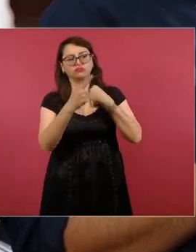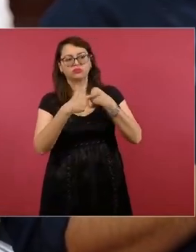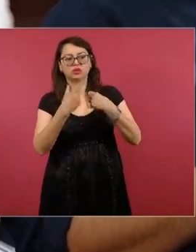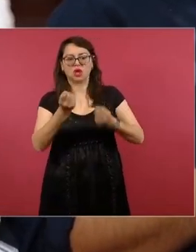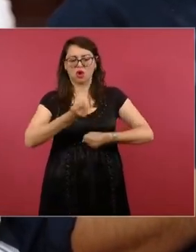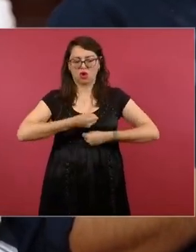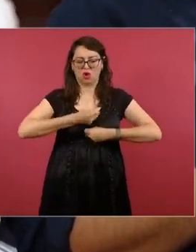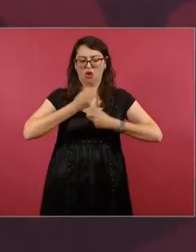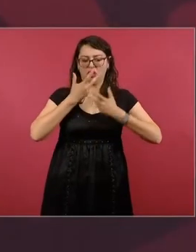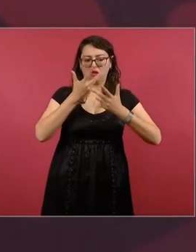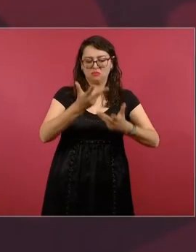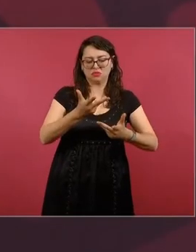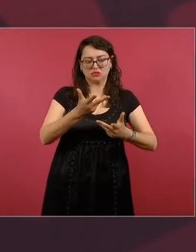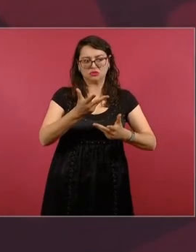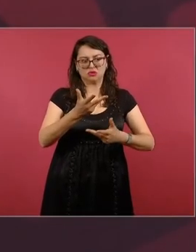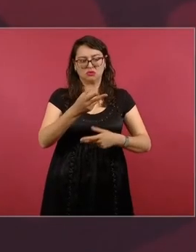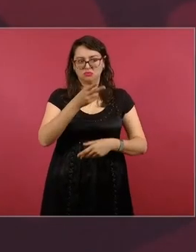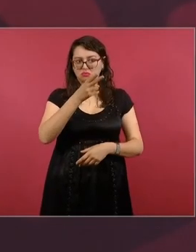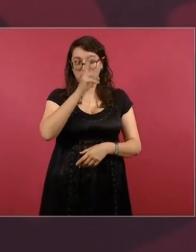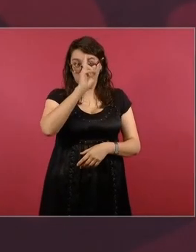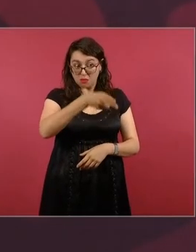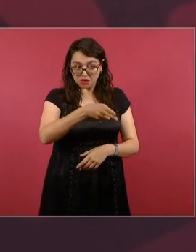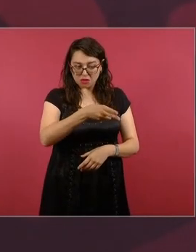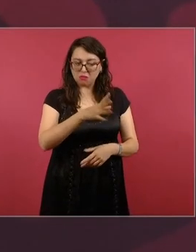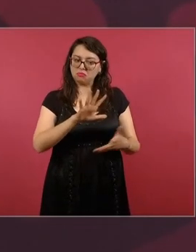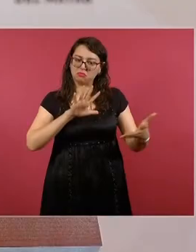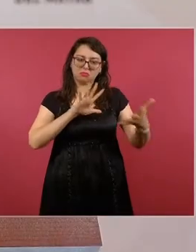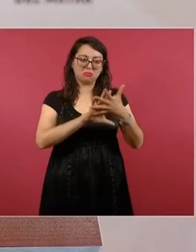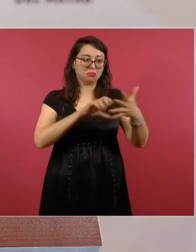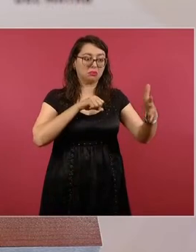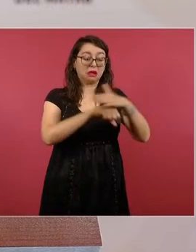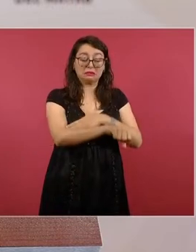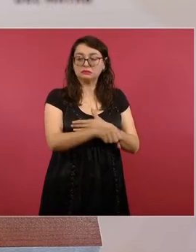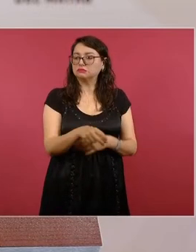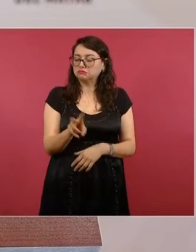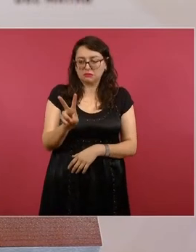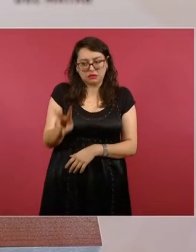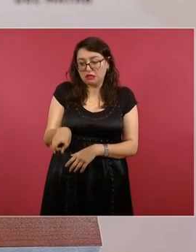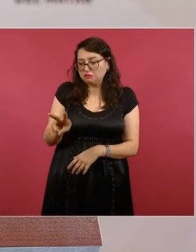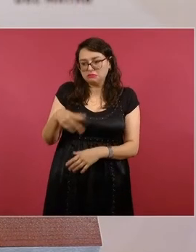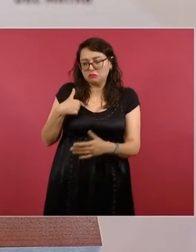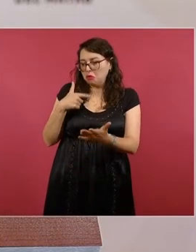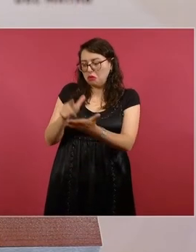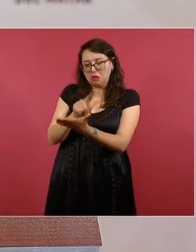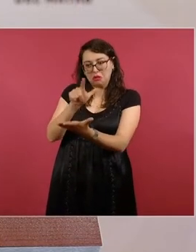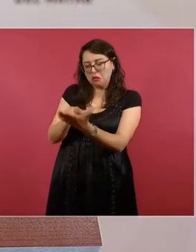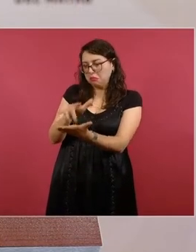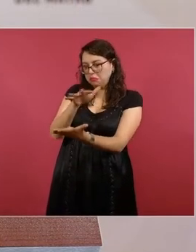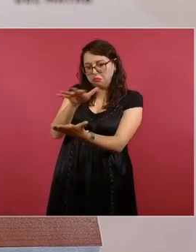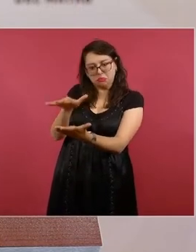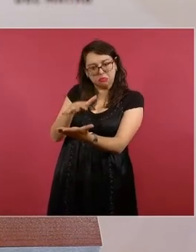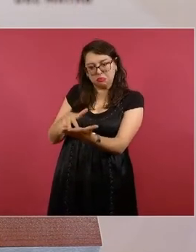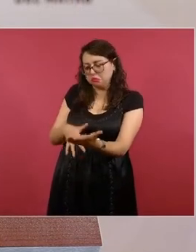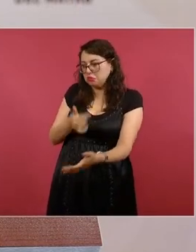merece? No lo conozco, a usted? No lo conozco. Sinceramente, no lo conozco. No lo conozco, es que